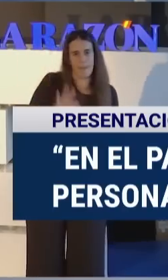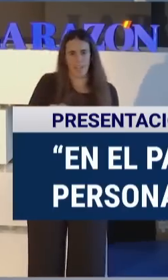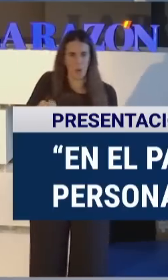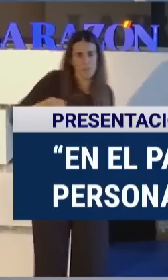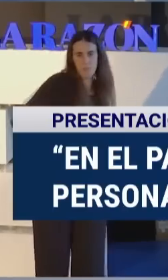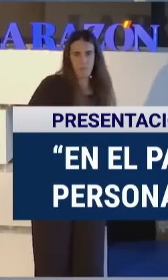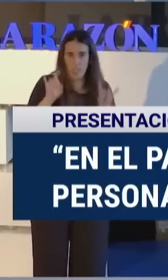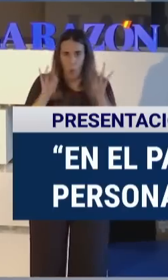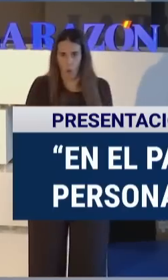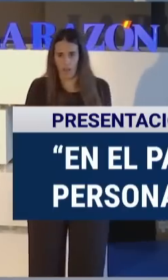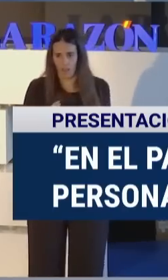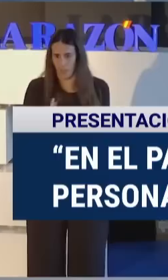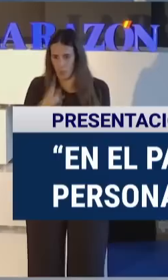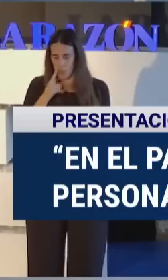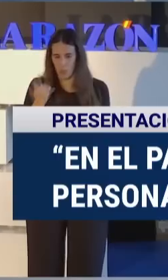lado de lo que me tocaba a mí.